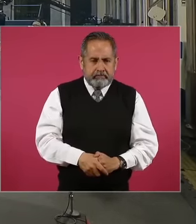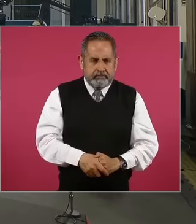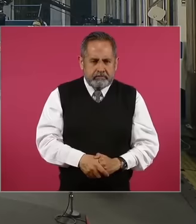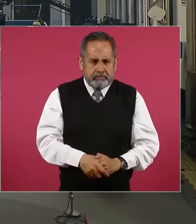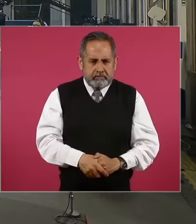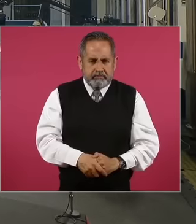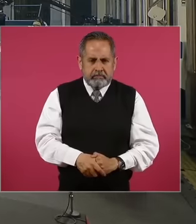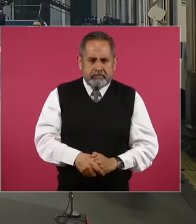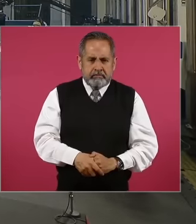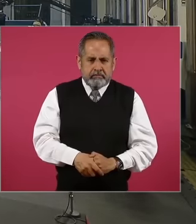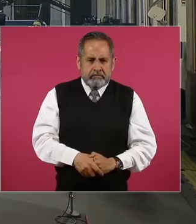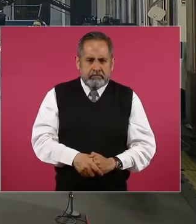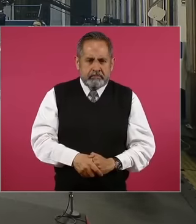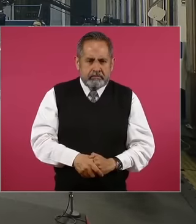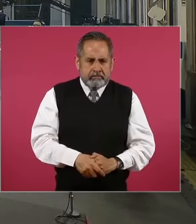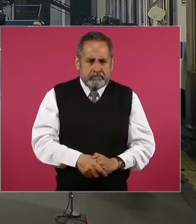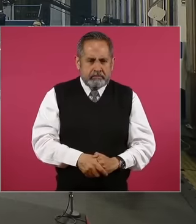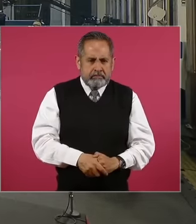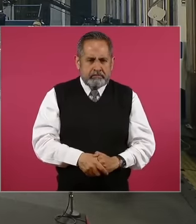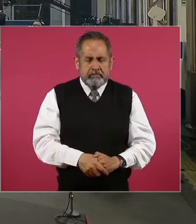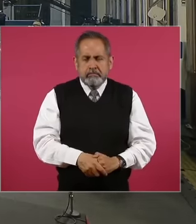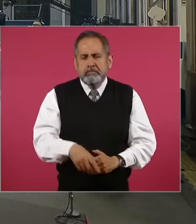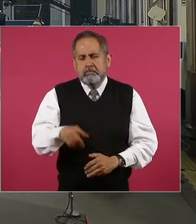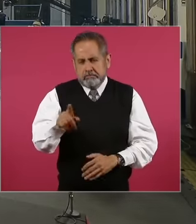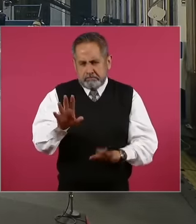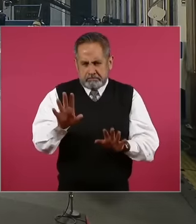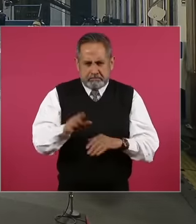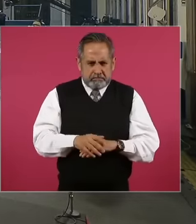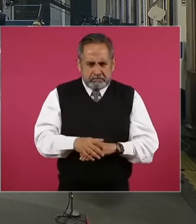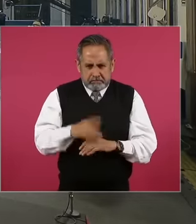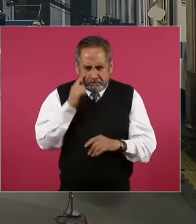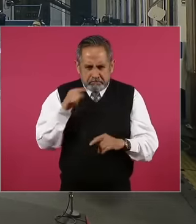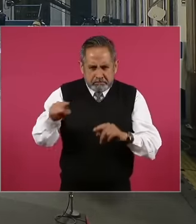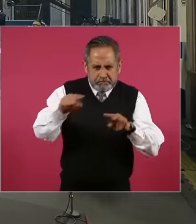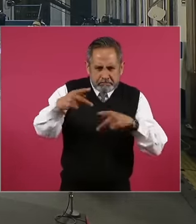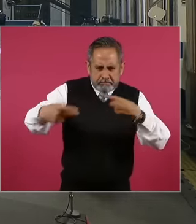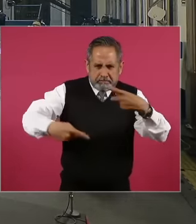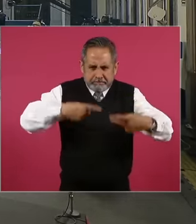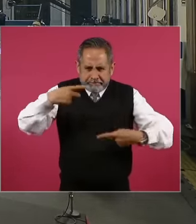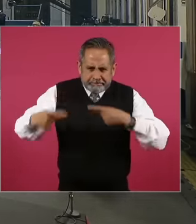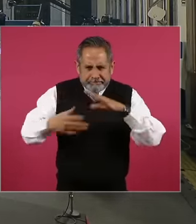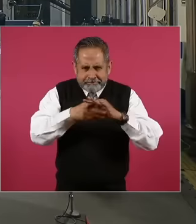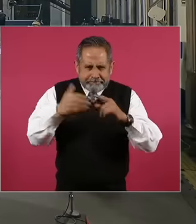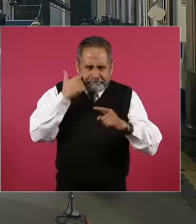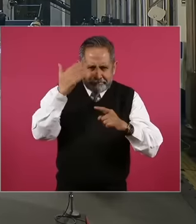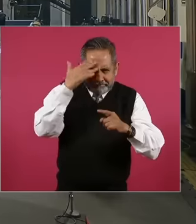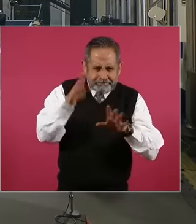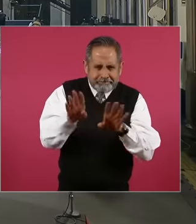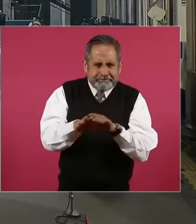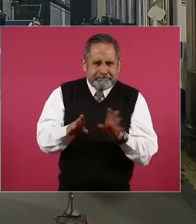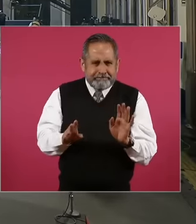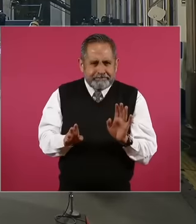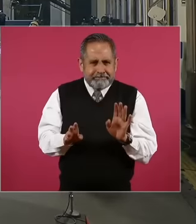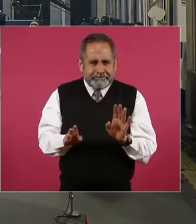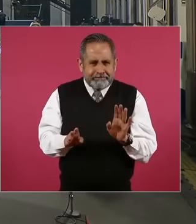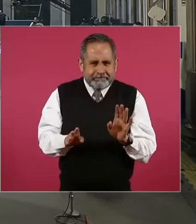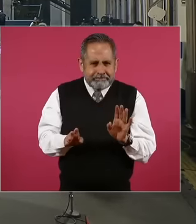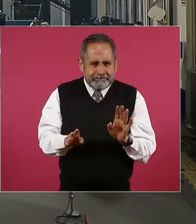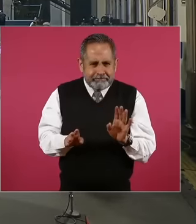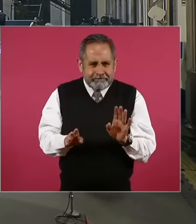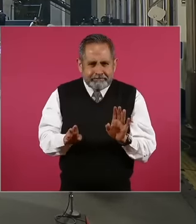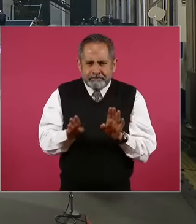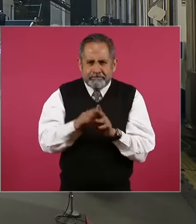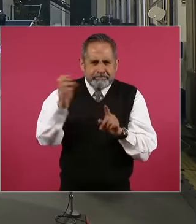¿Sí? Por lo pronto, como veo que todos van aquí a preguntar lo que quieren, pero, según la dinámica de